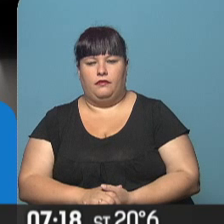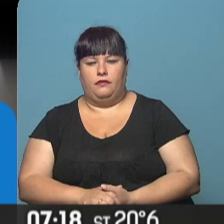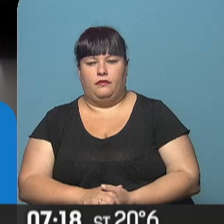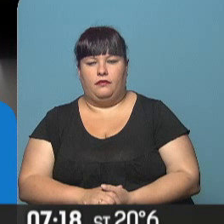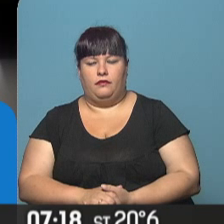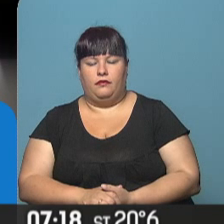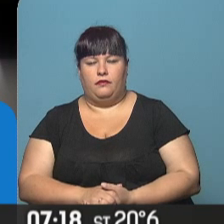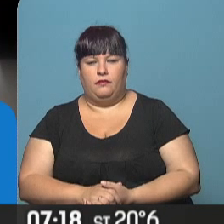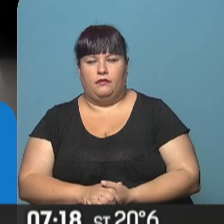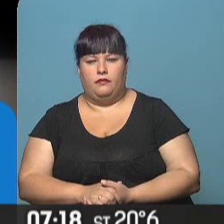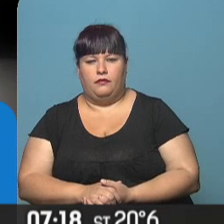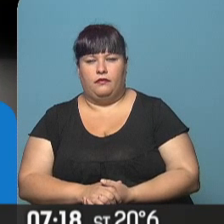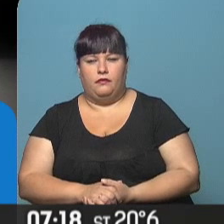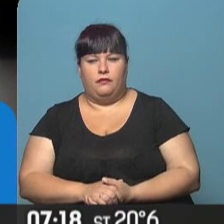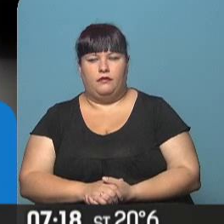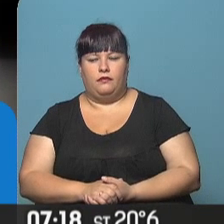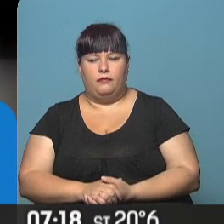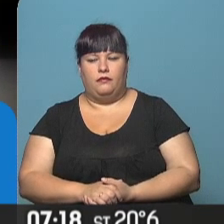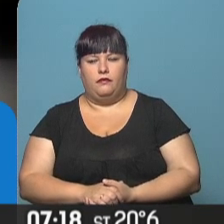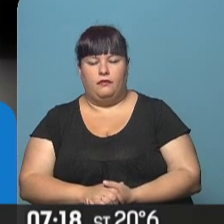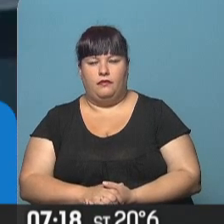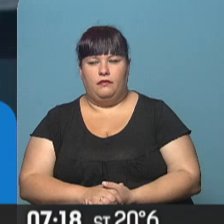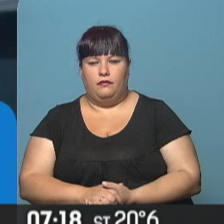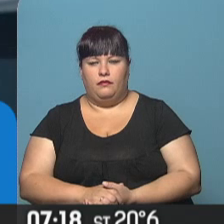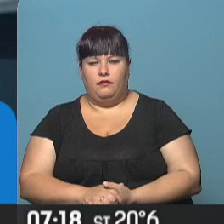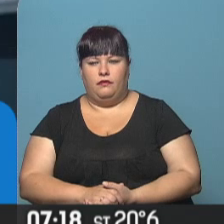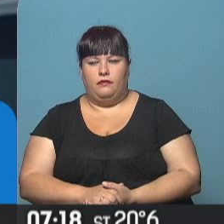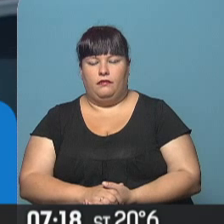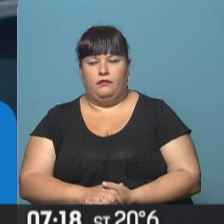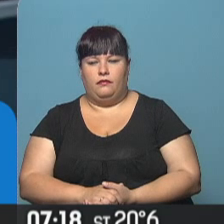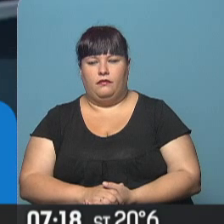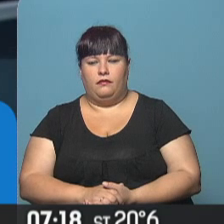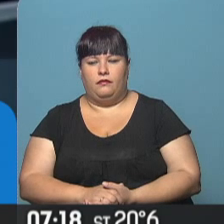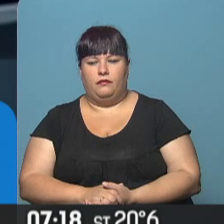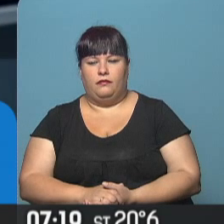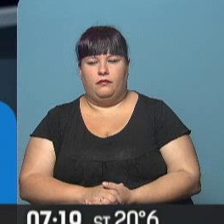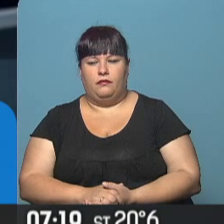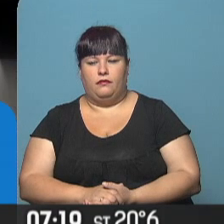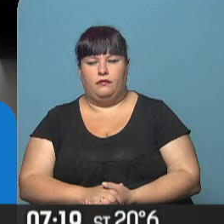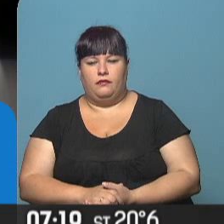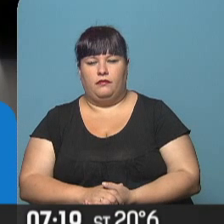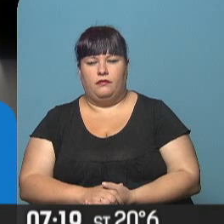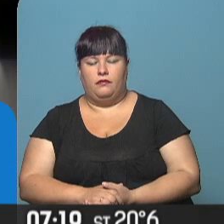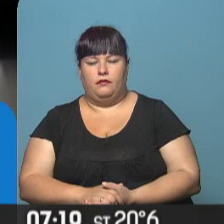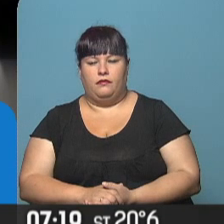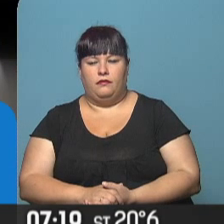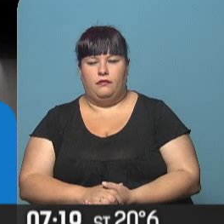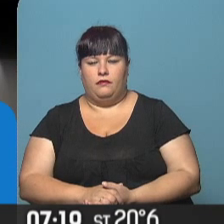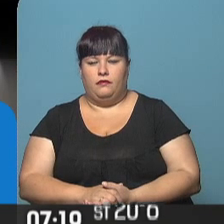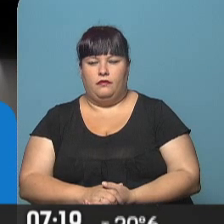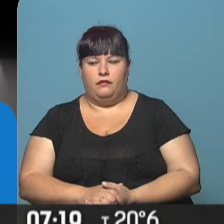pertinenti risoluzioni delle Nazioni Unite. Prego il Signore che tale identità